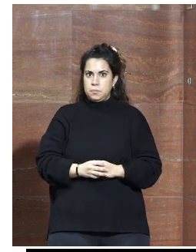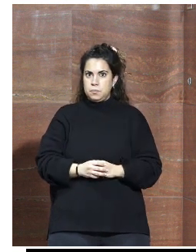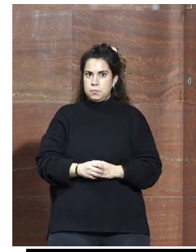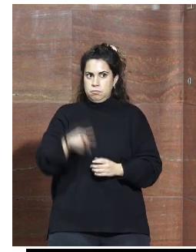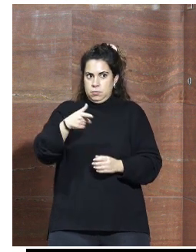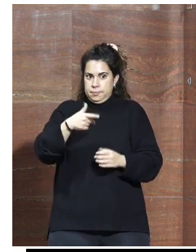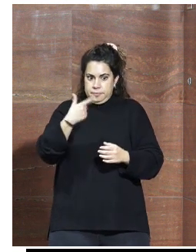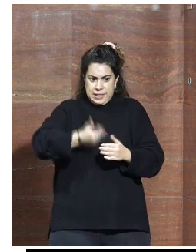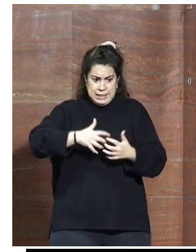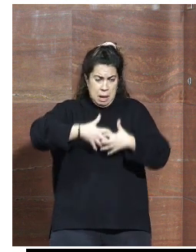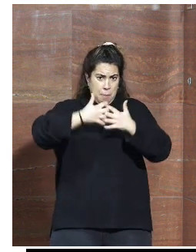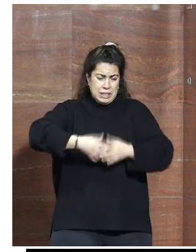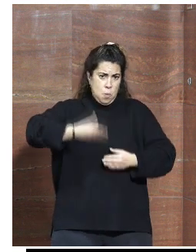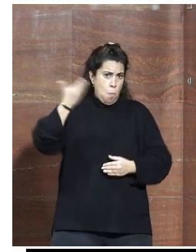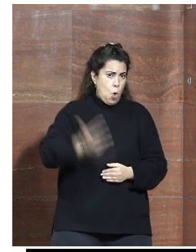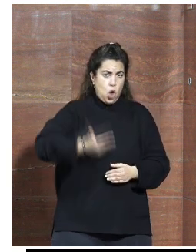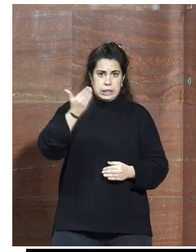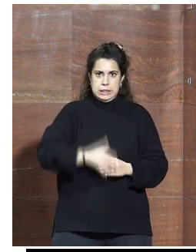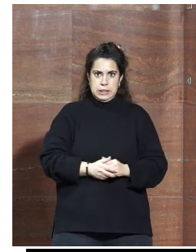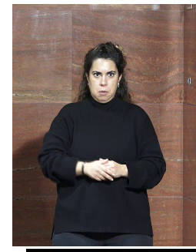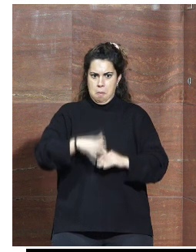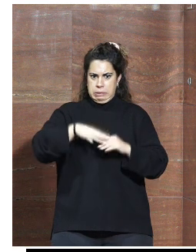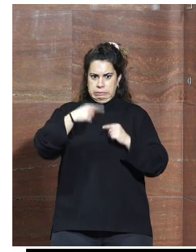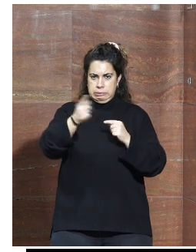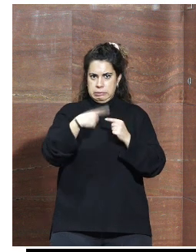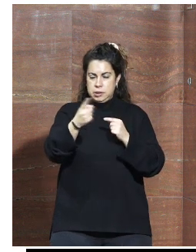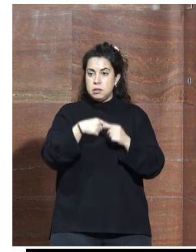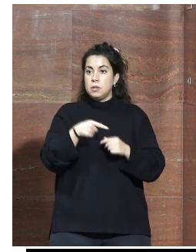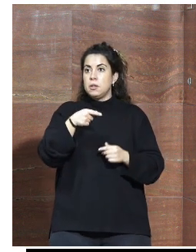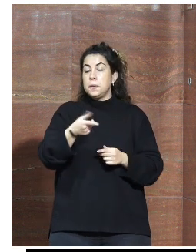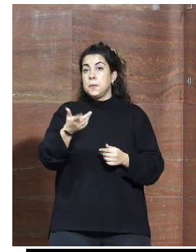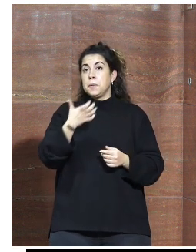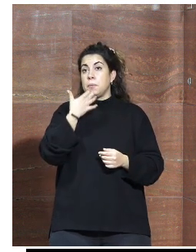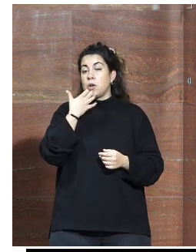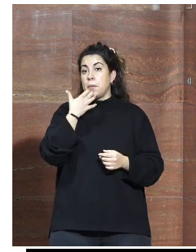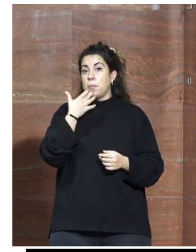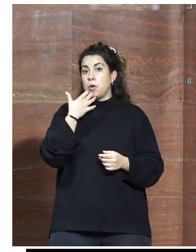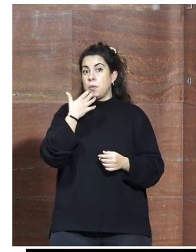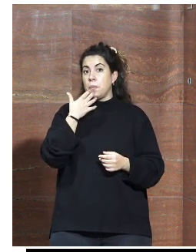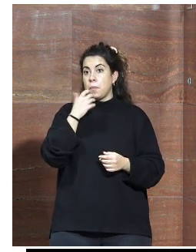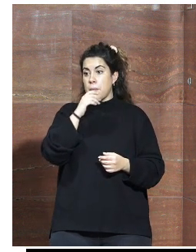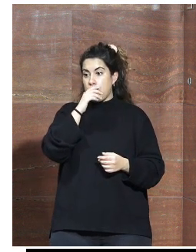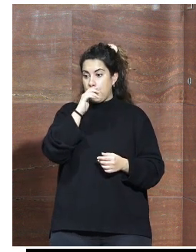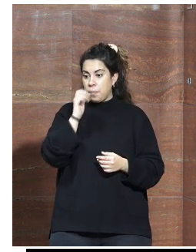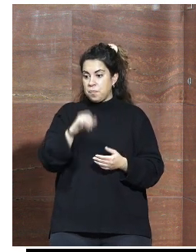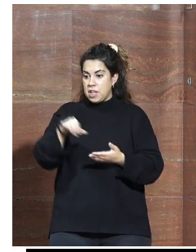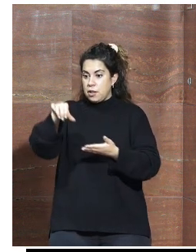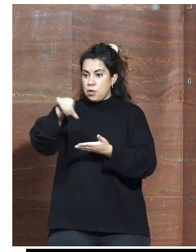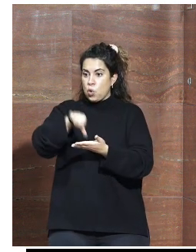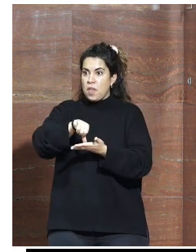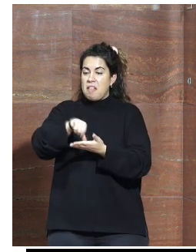una máquina importantísima, ¿no? Es algo menos importante, por ejemplo, en ciudades metropolitanas en